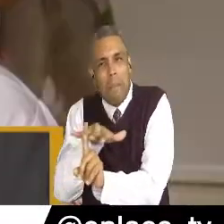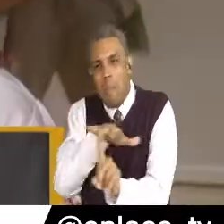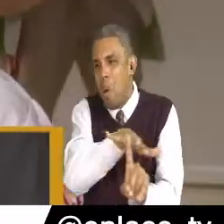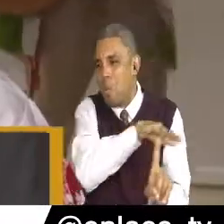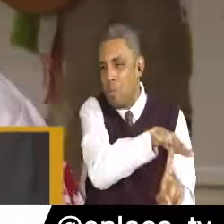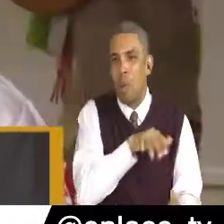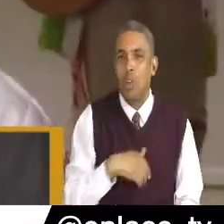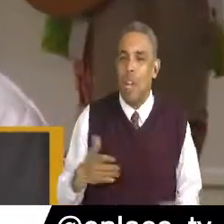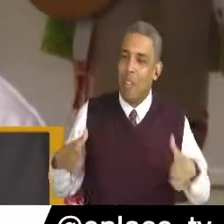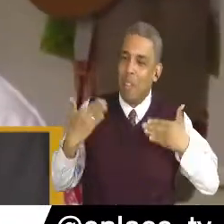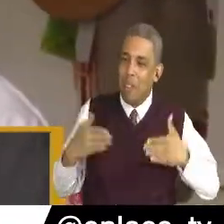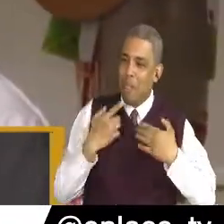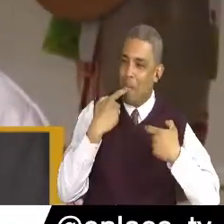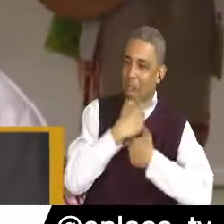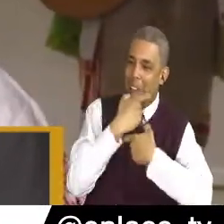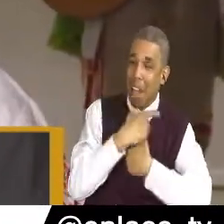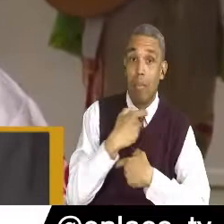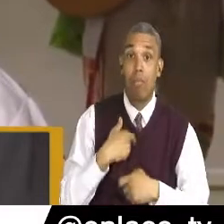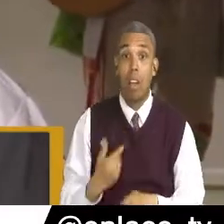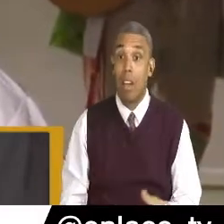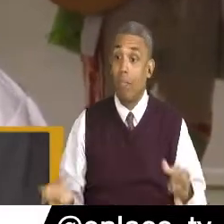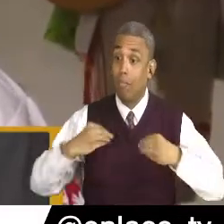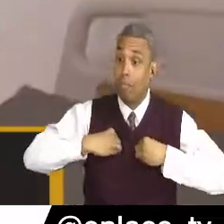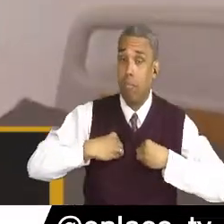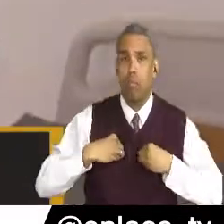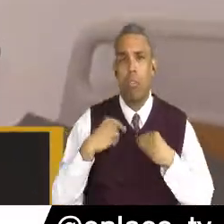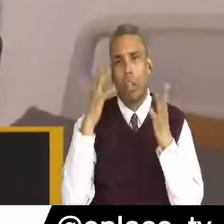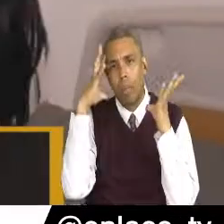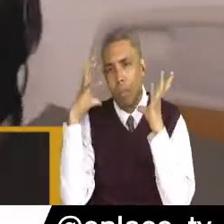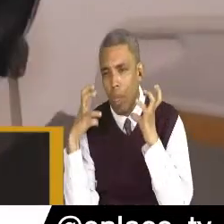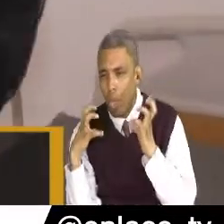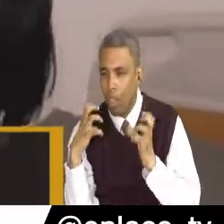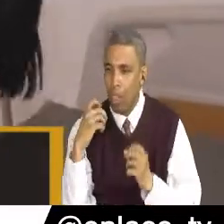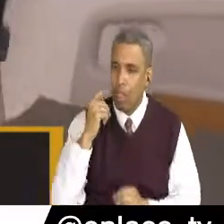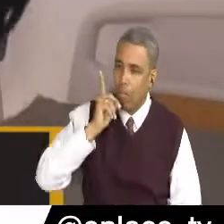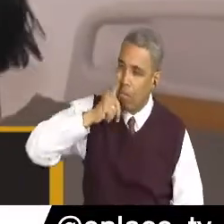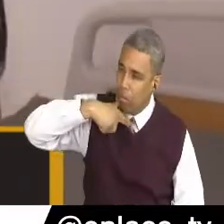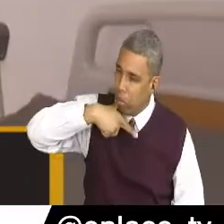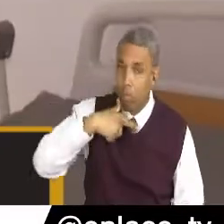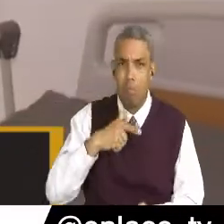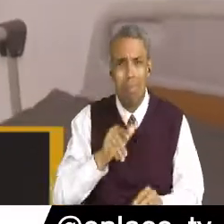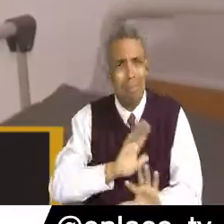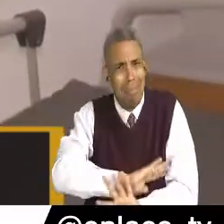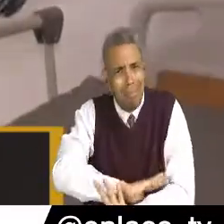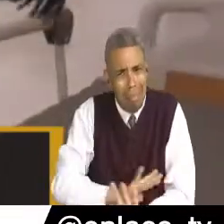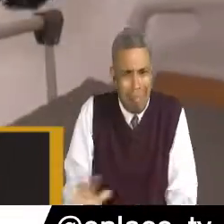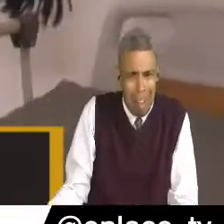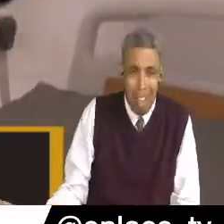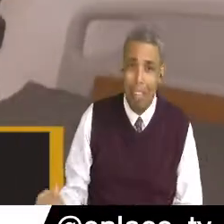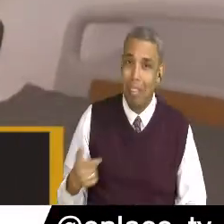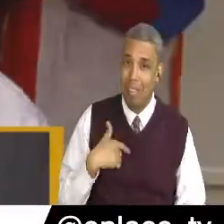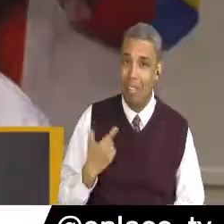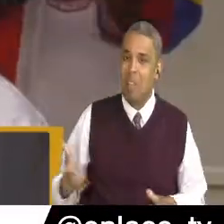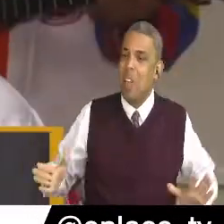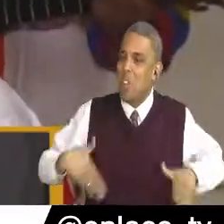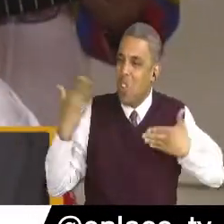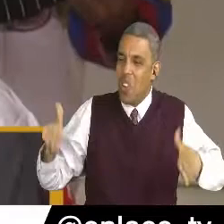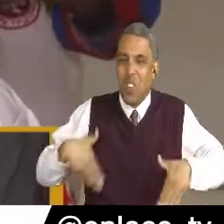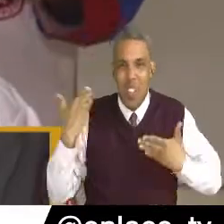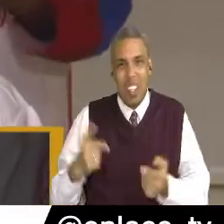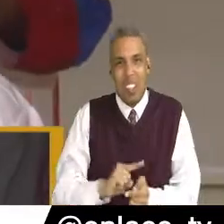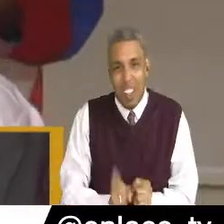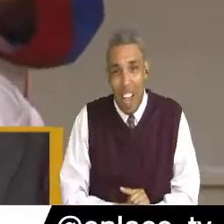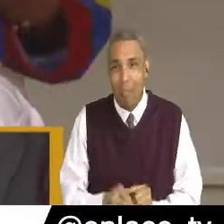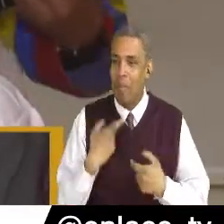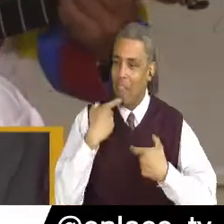la terapia de la risa permite que los índices de ansiedad, de tristeza, de angustia se lleguen a disminuir y con esto la